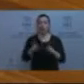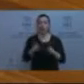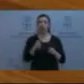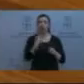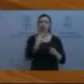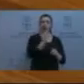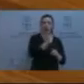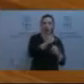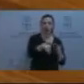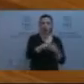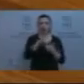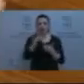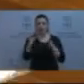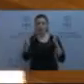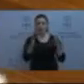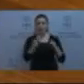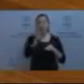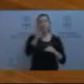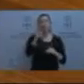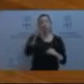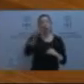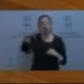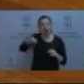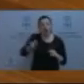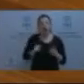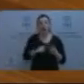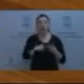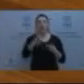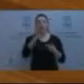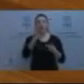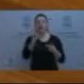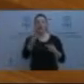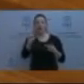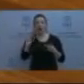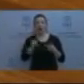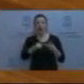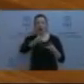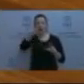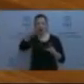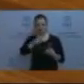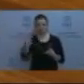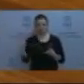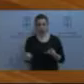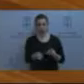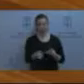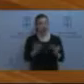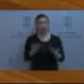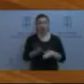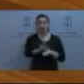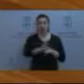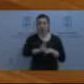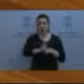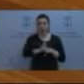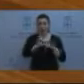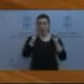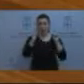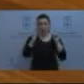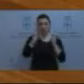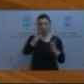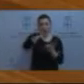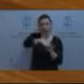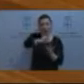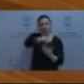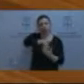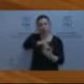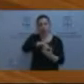han pedido, como Piloña, Tapia, Gijón, etcétera. Consecuentemente, señoría, en la Consejería de Educación estamos, ya lo